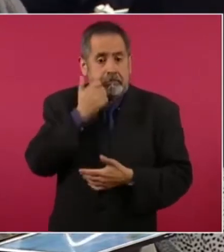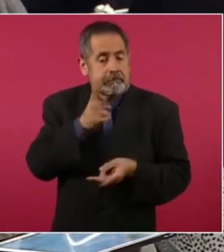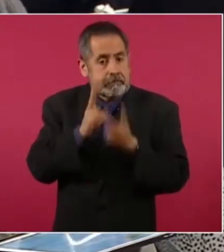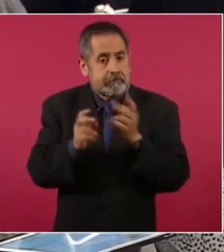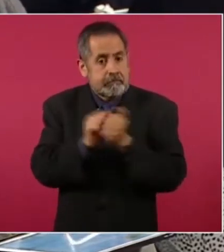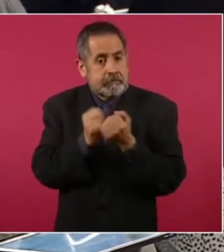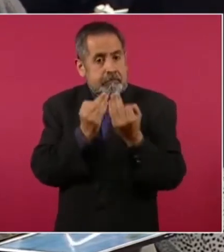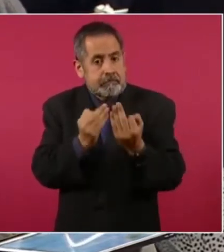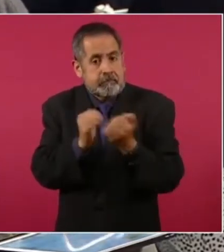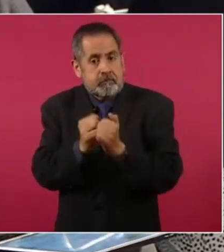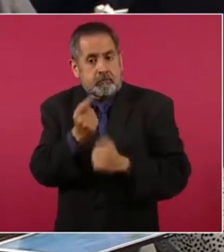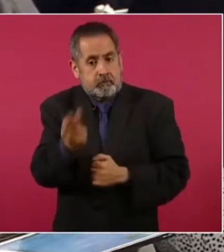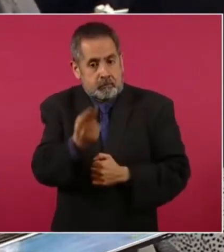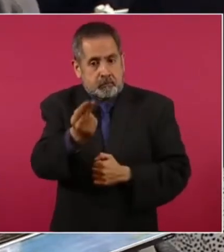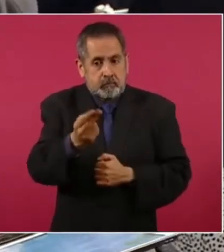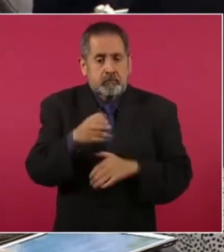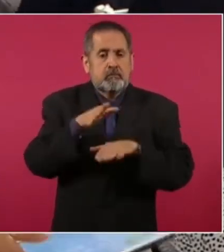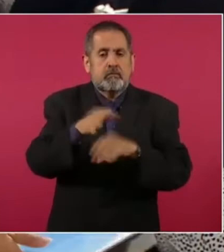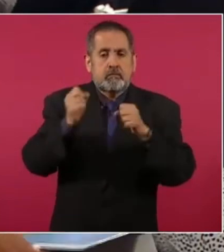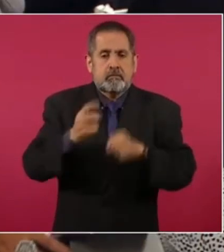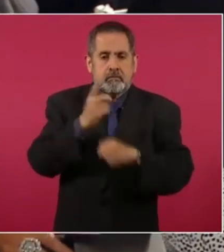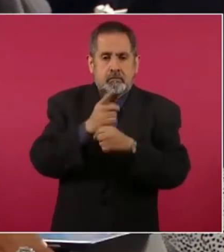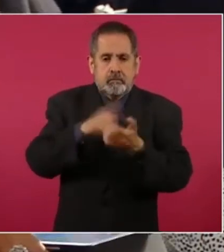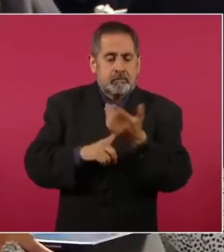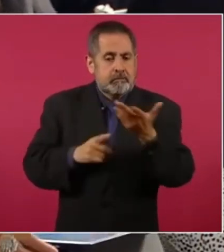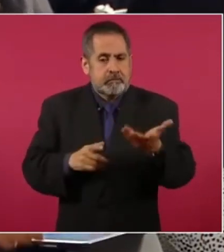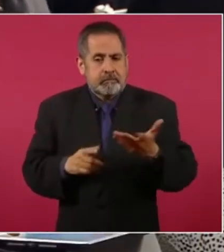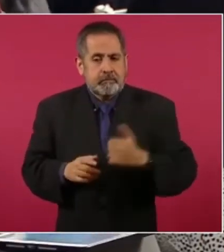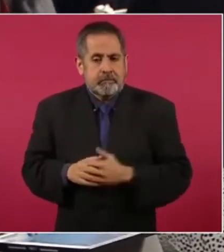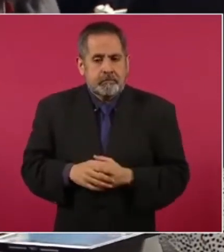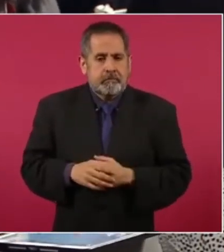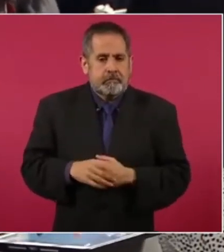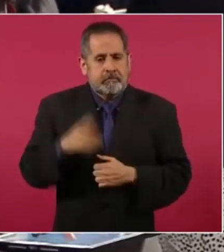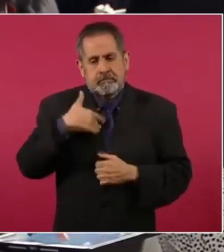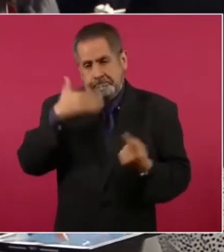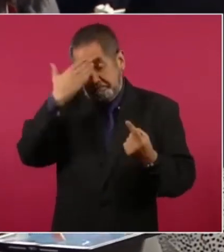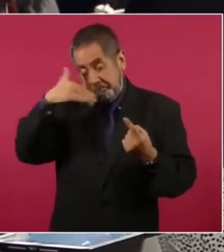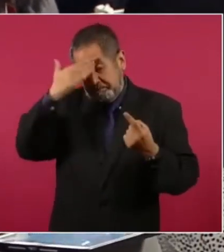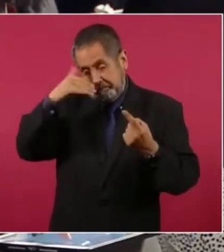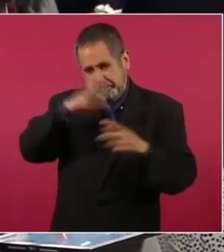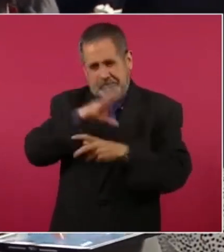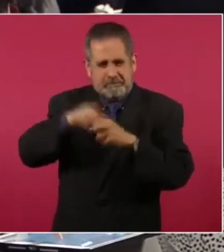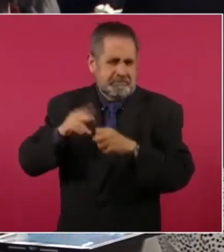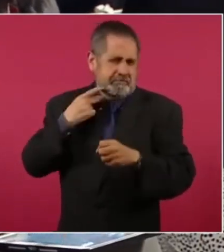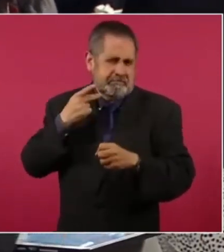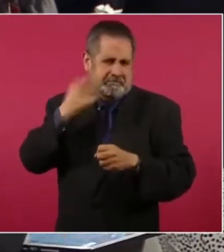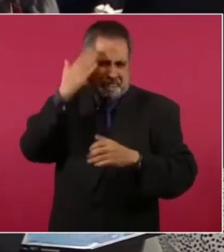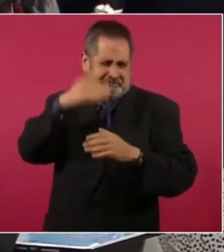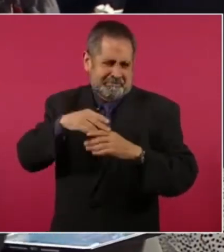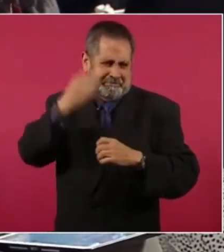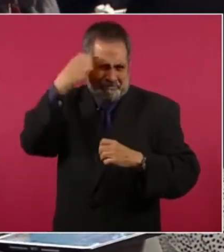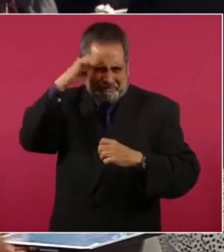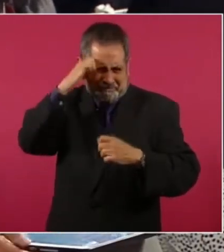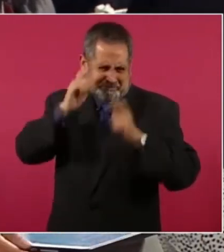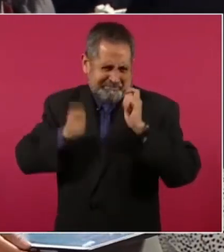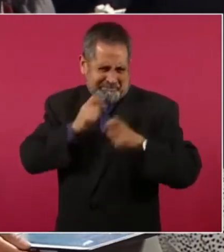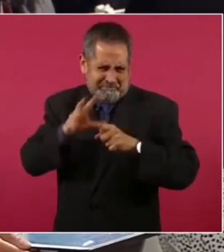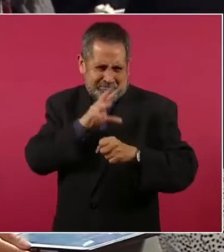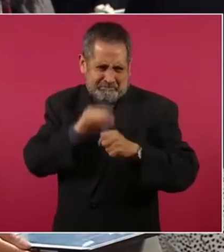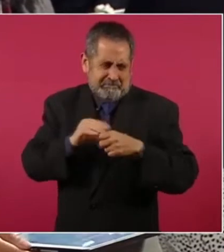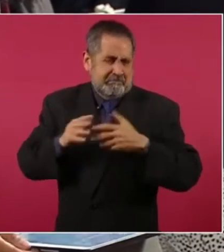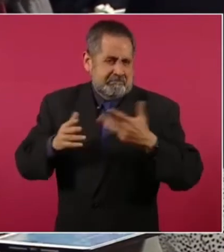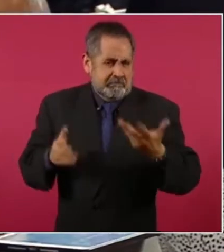de la seguridad que le plantea. Obviamente usted se la sabe todas en política, tiene muchísima experiencia en esto.